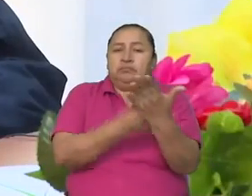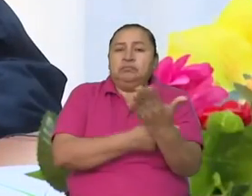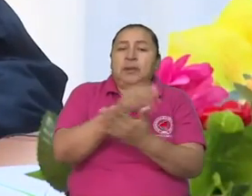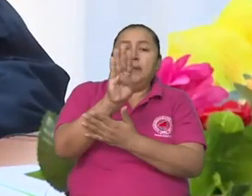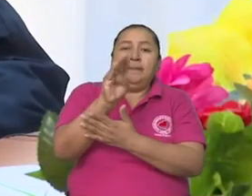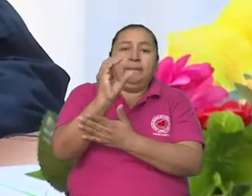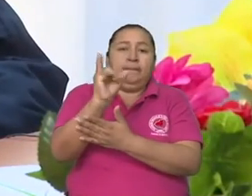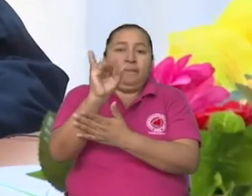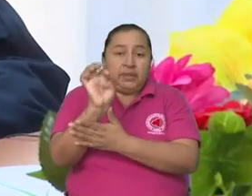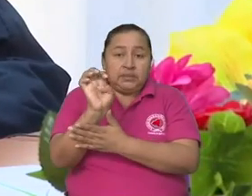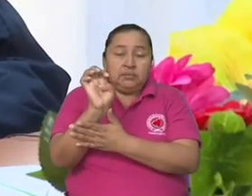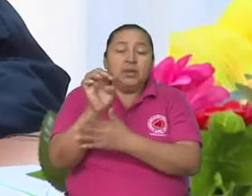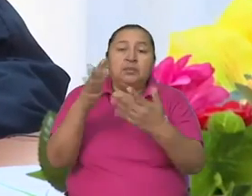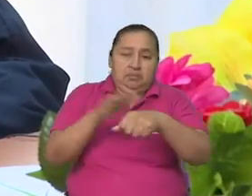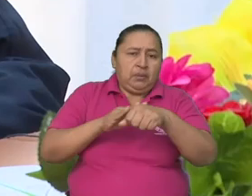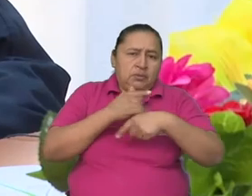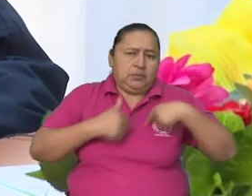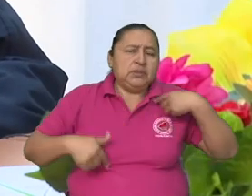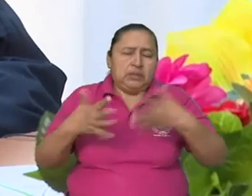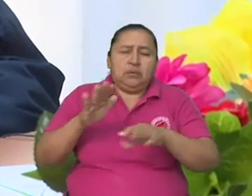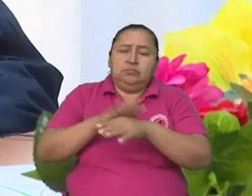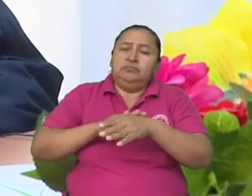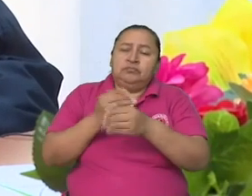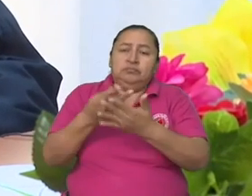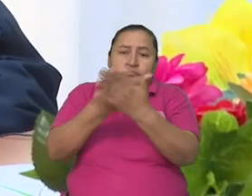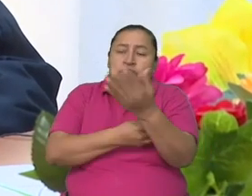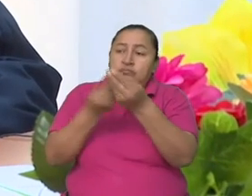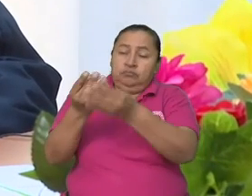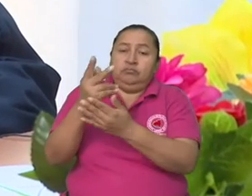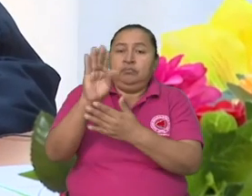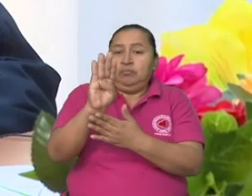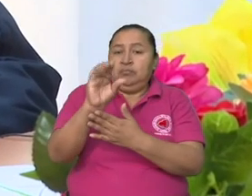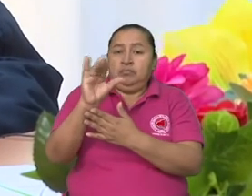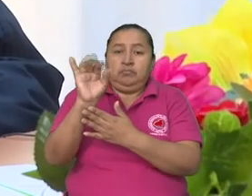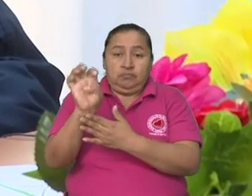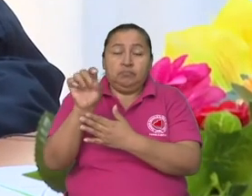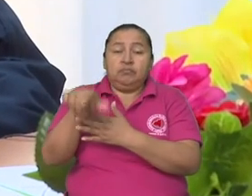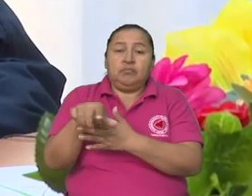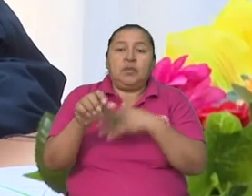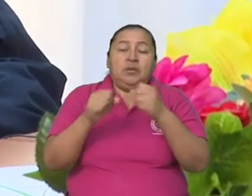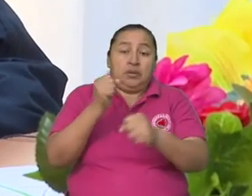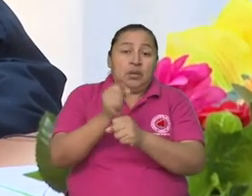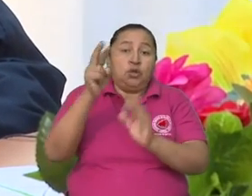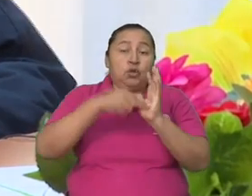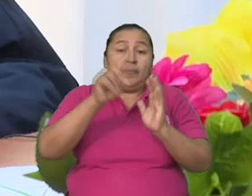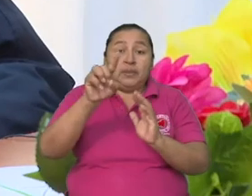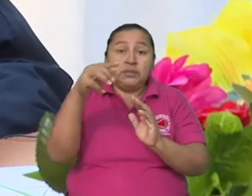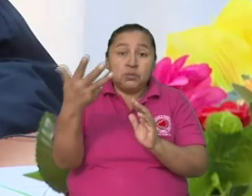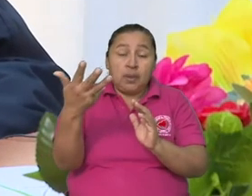BCE actualizado por la presidencia, y en 2019 nos